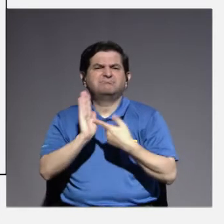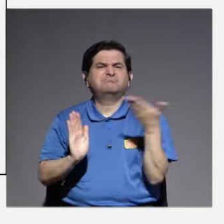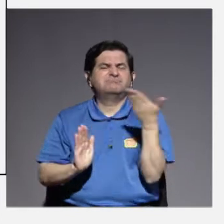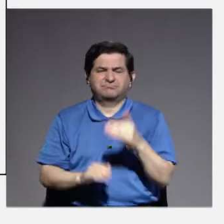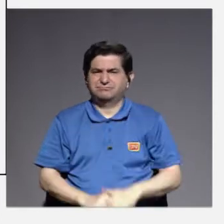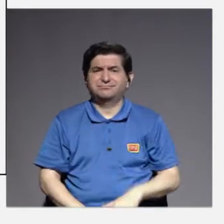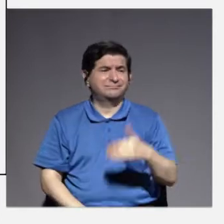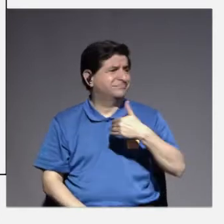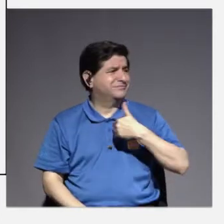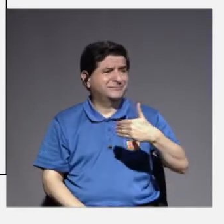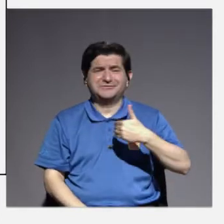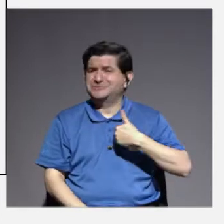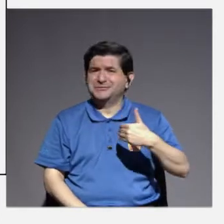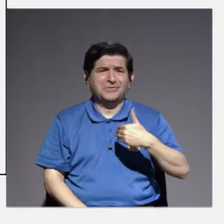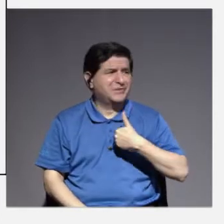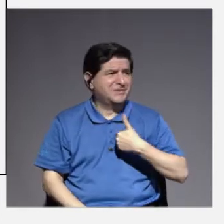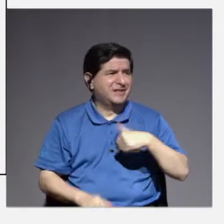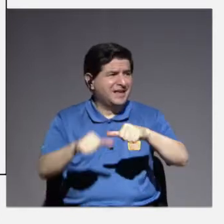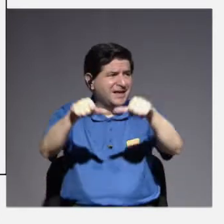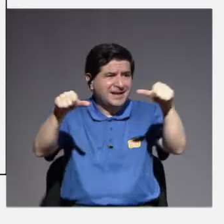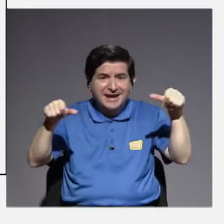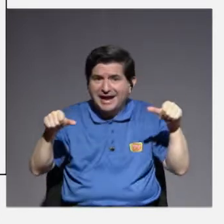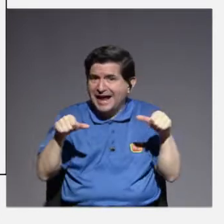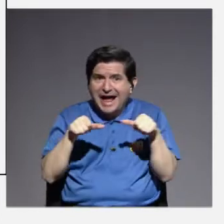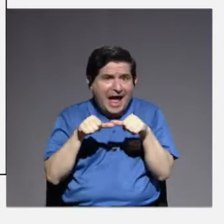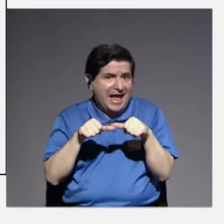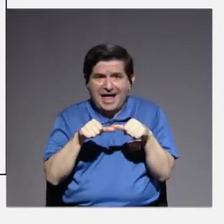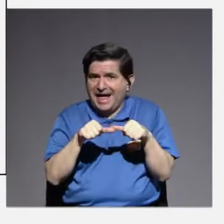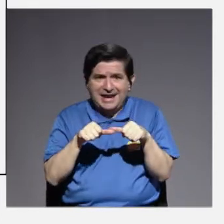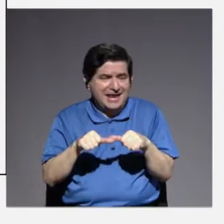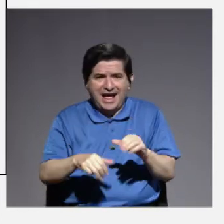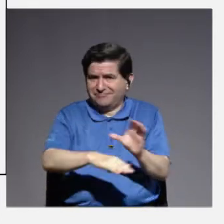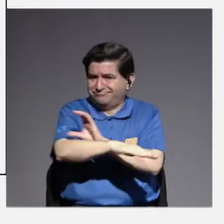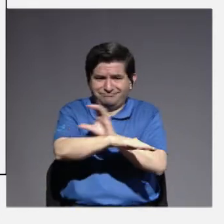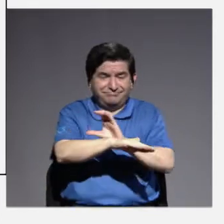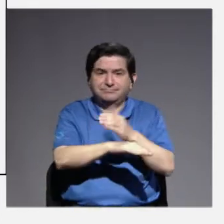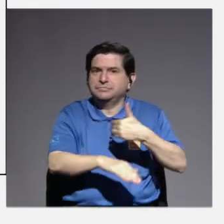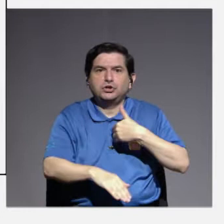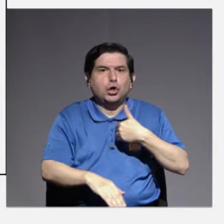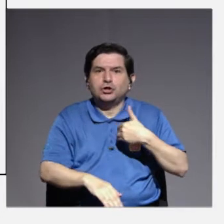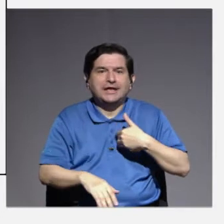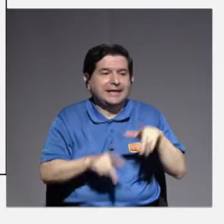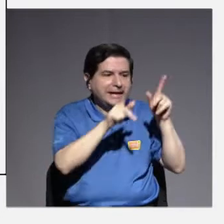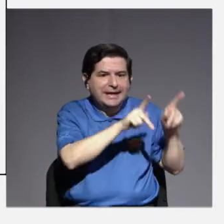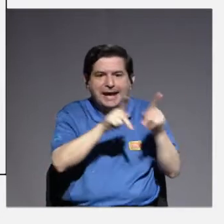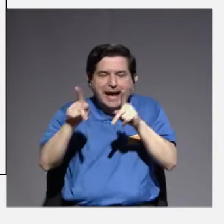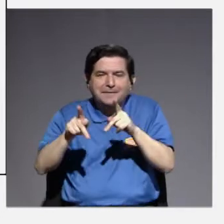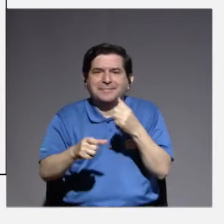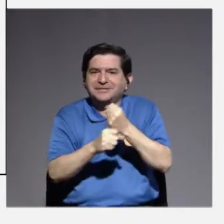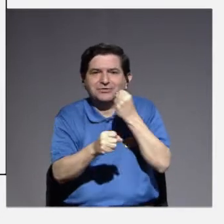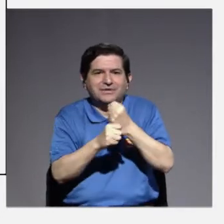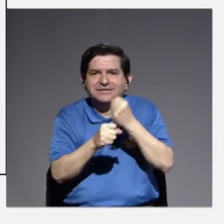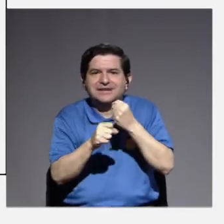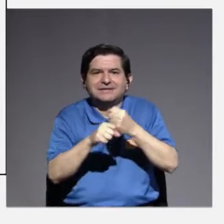que no solo no tienen área de informática, sino que no tienen personal de informática del todo.